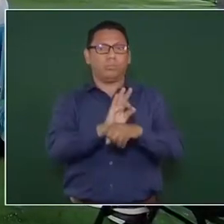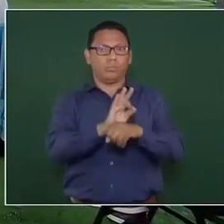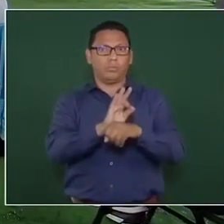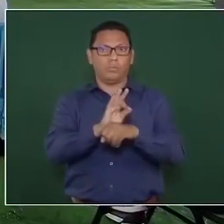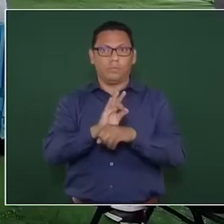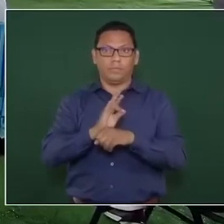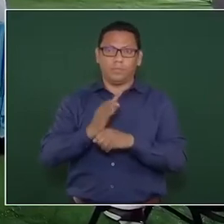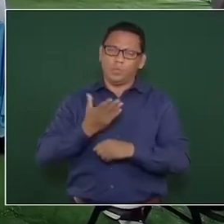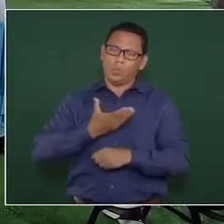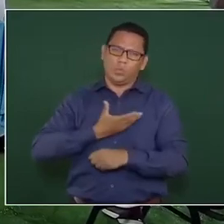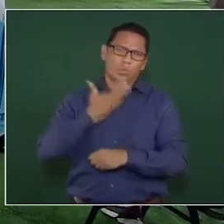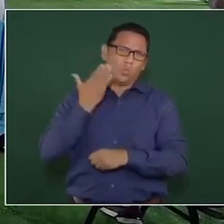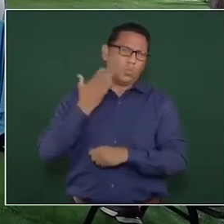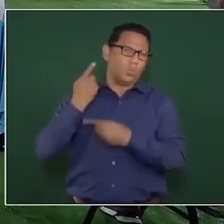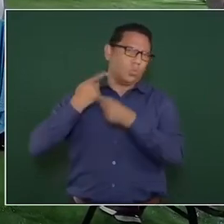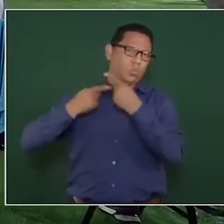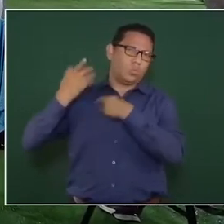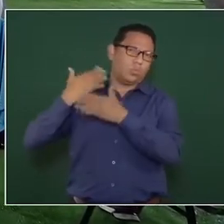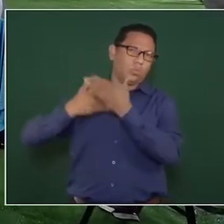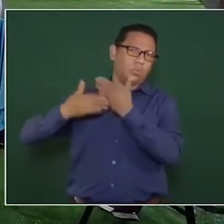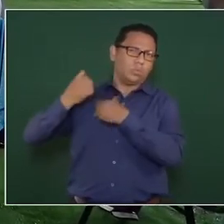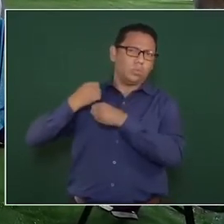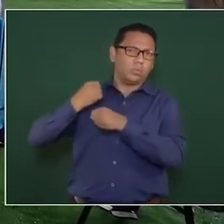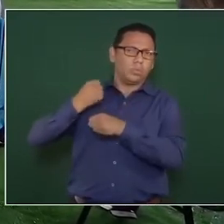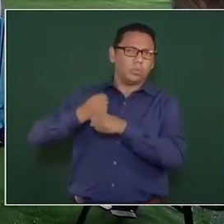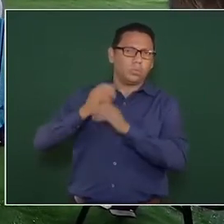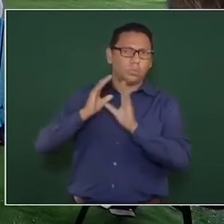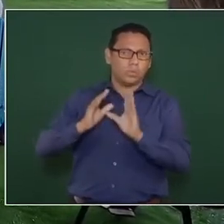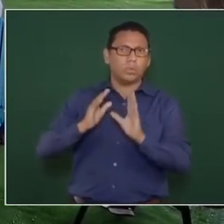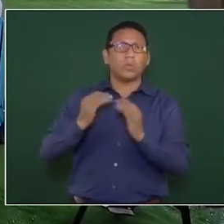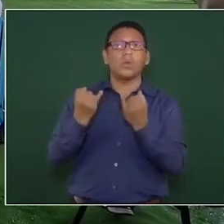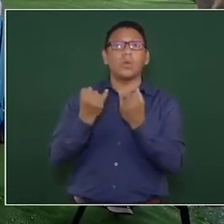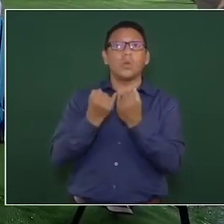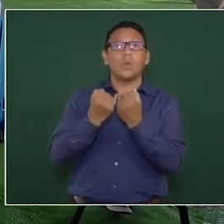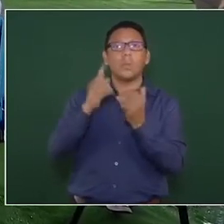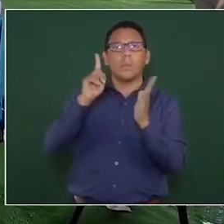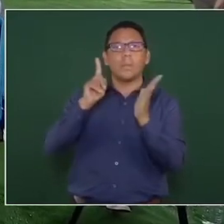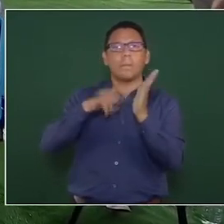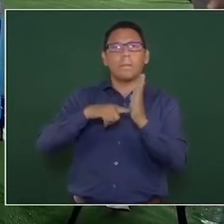y en los años 70,